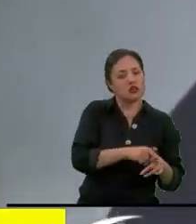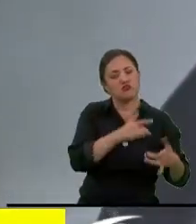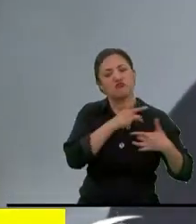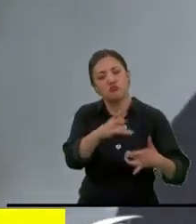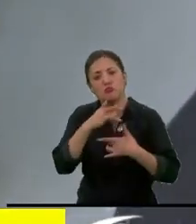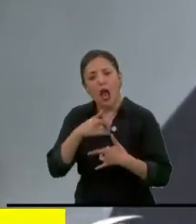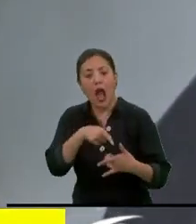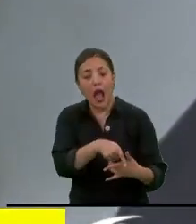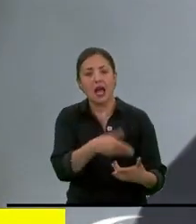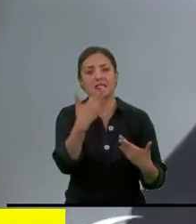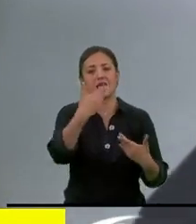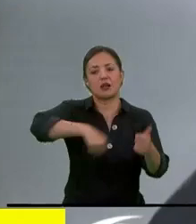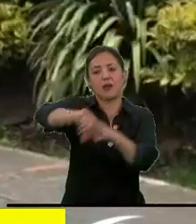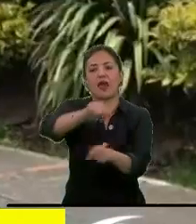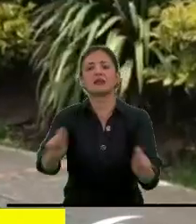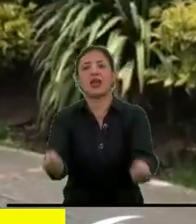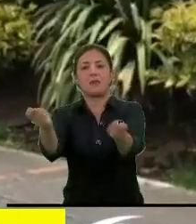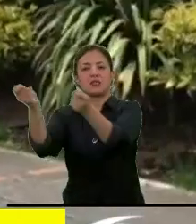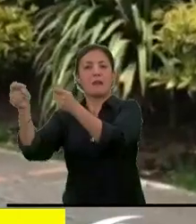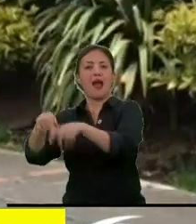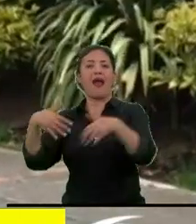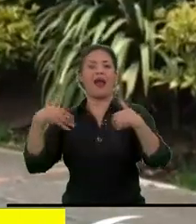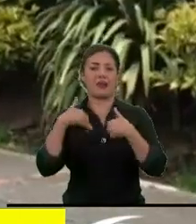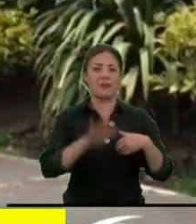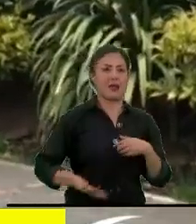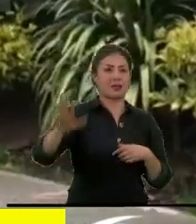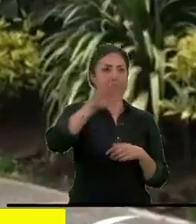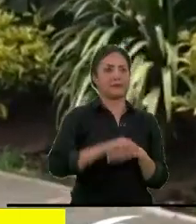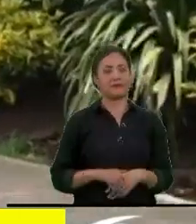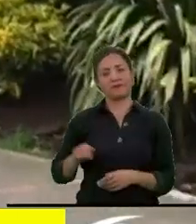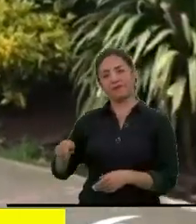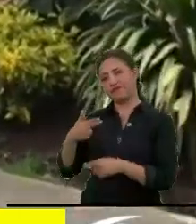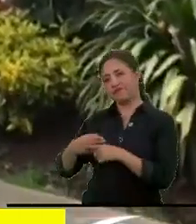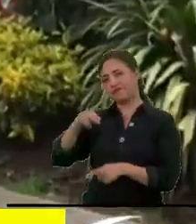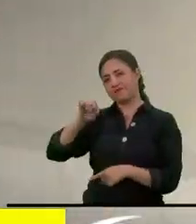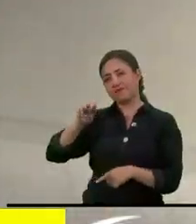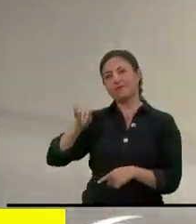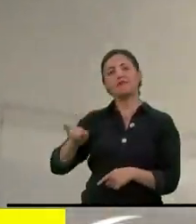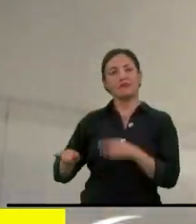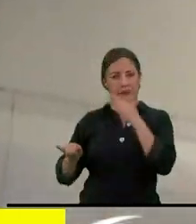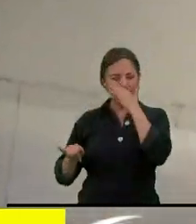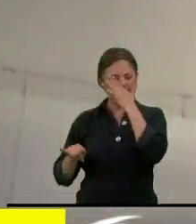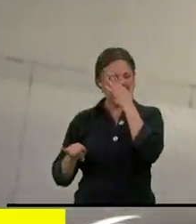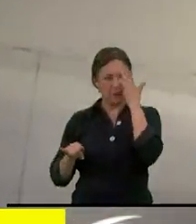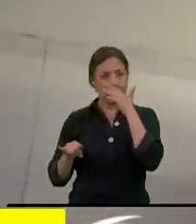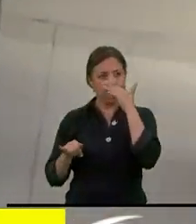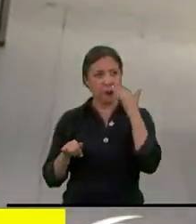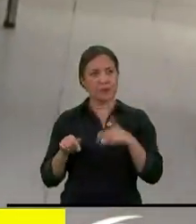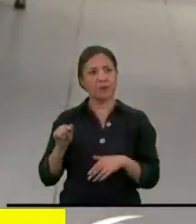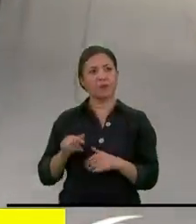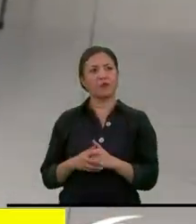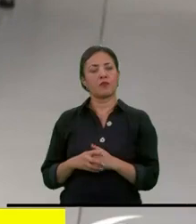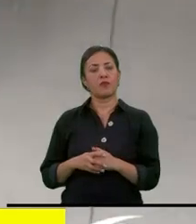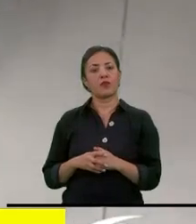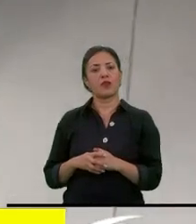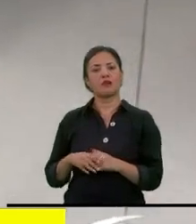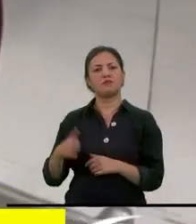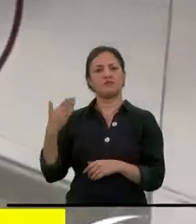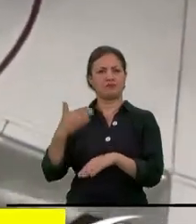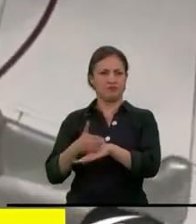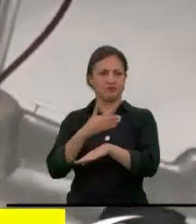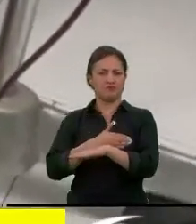vidas animales en Colombia. Ella es Nani y es donante de sangre. Un muchacho que estaba